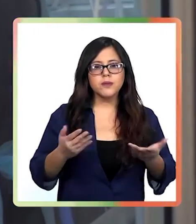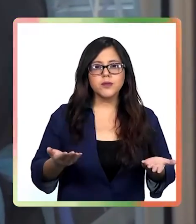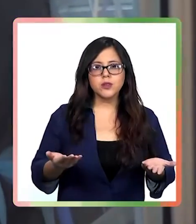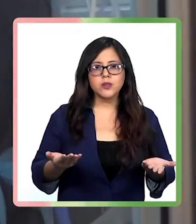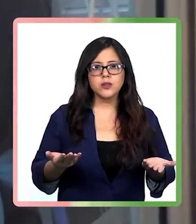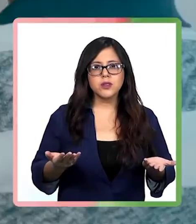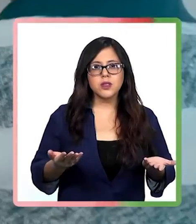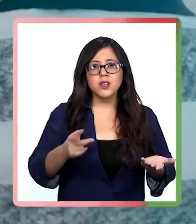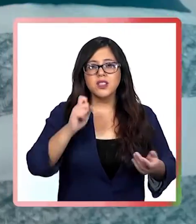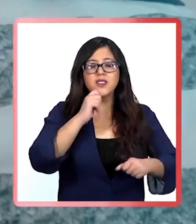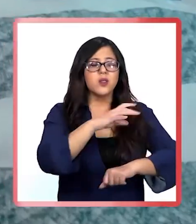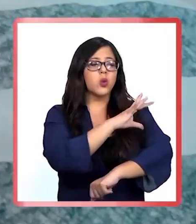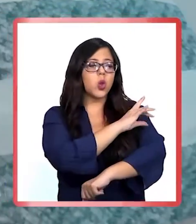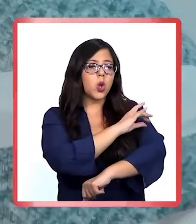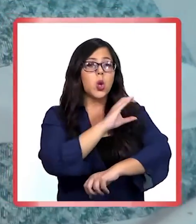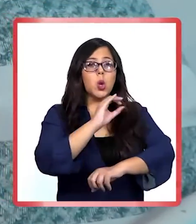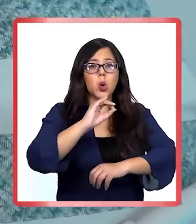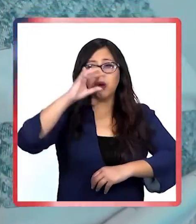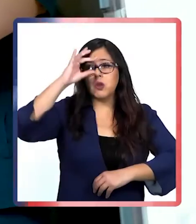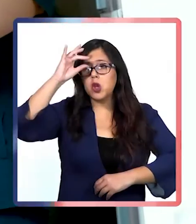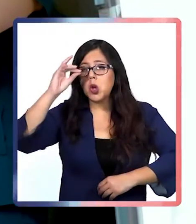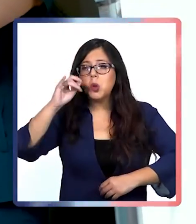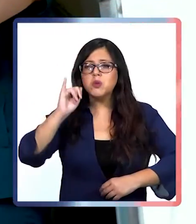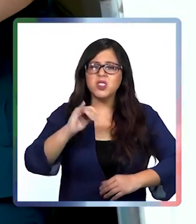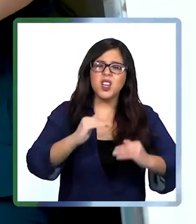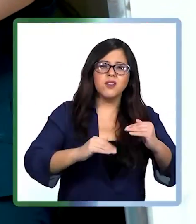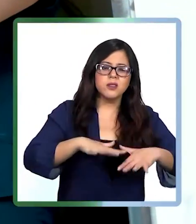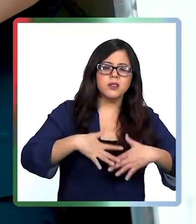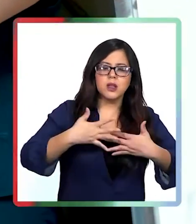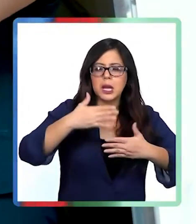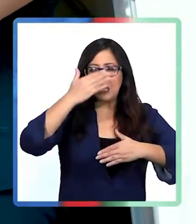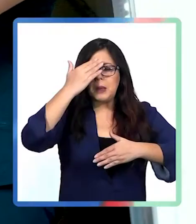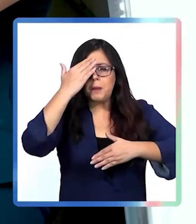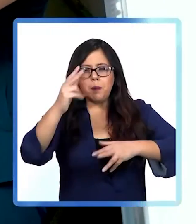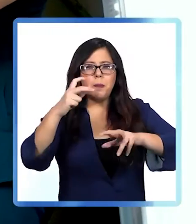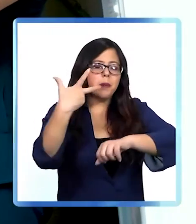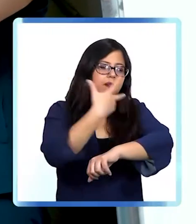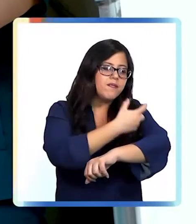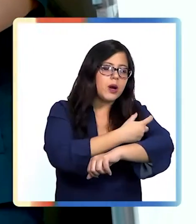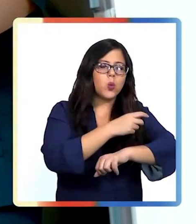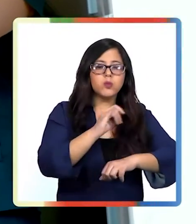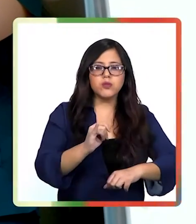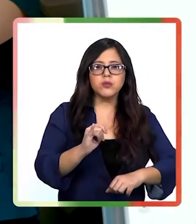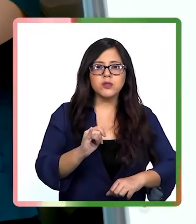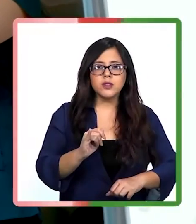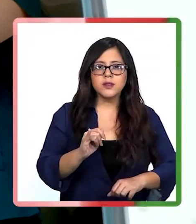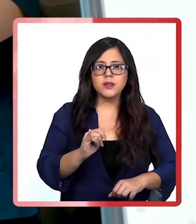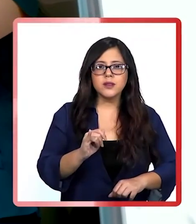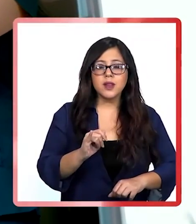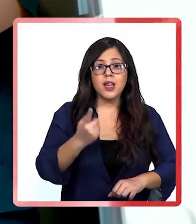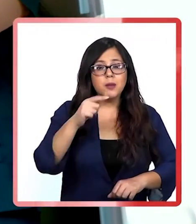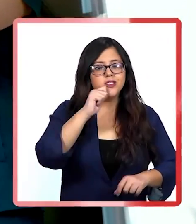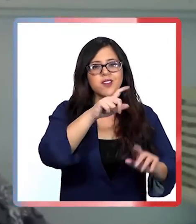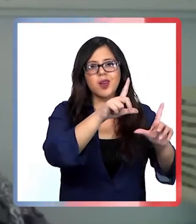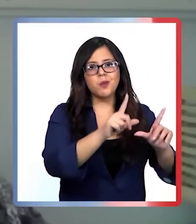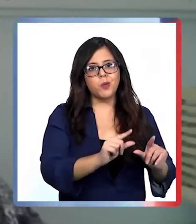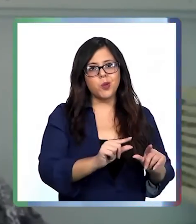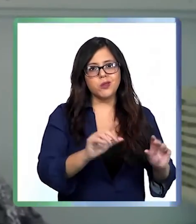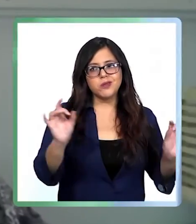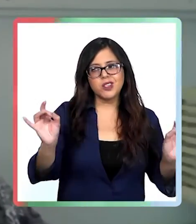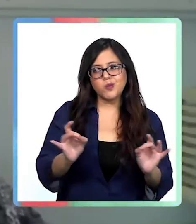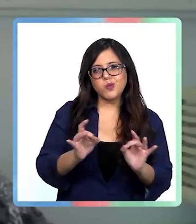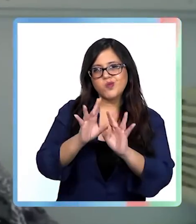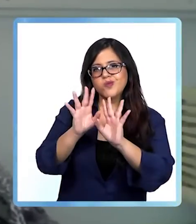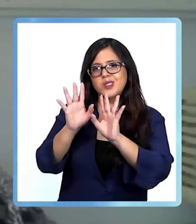un dolor pasajero en el brazo, una molestia, si uno se siente mal, creo que es poco respecto a lo que